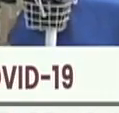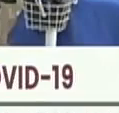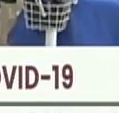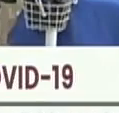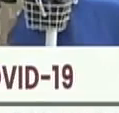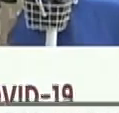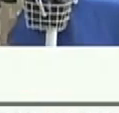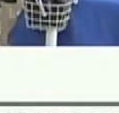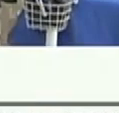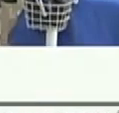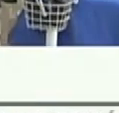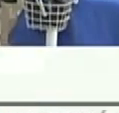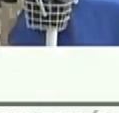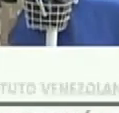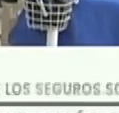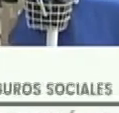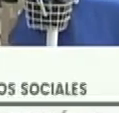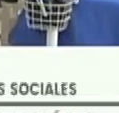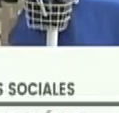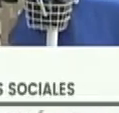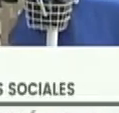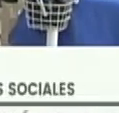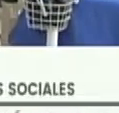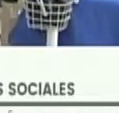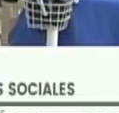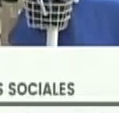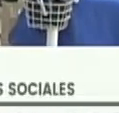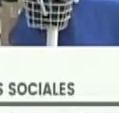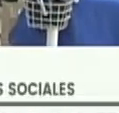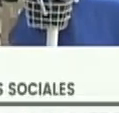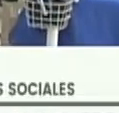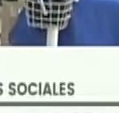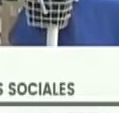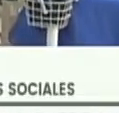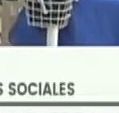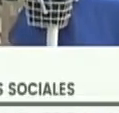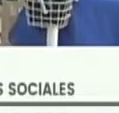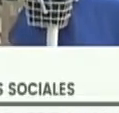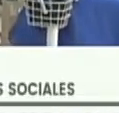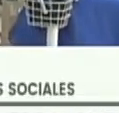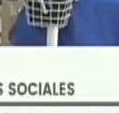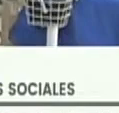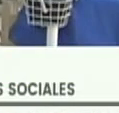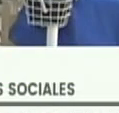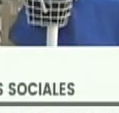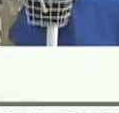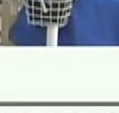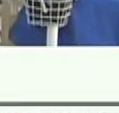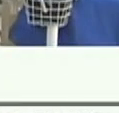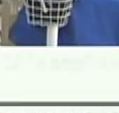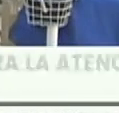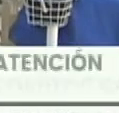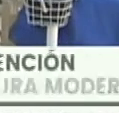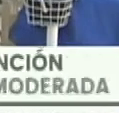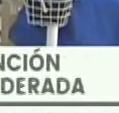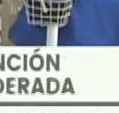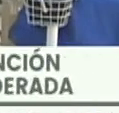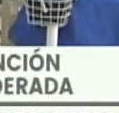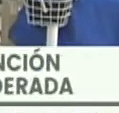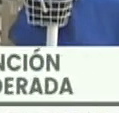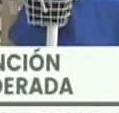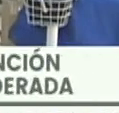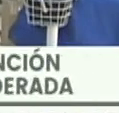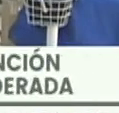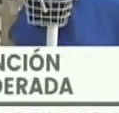nuestro Señor, que vino a esta tierra a librarnos de nuestros pecados y bueno, con mucha fe, para también renovar nuestra fe. Y con mucha